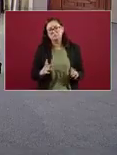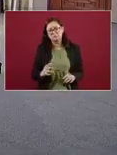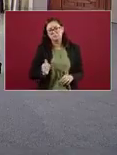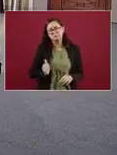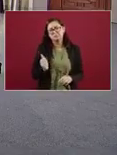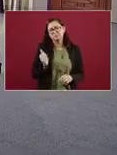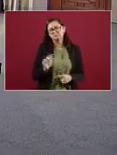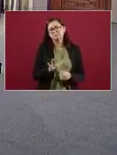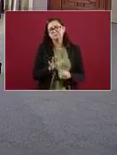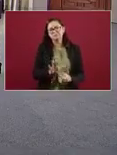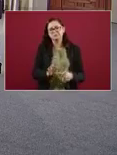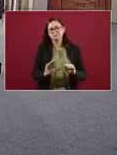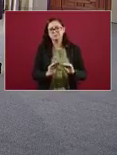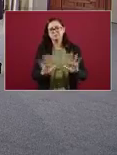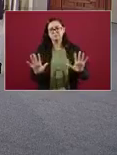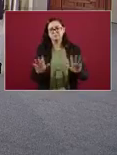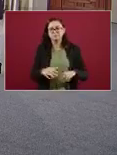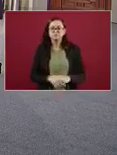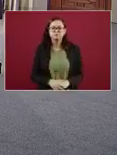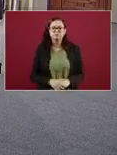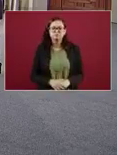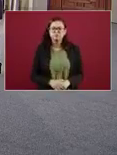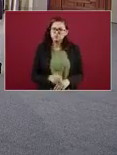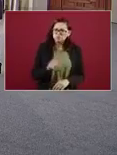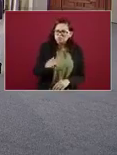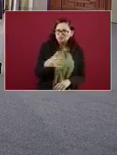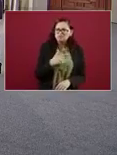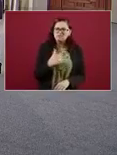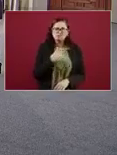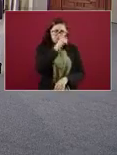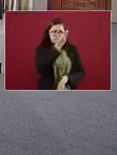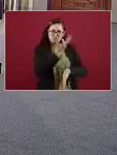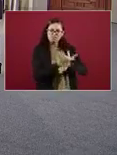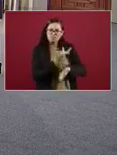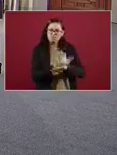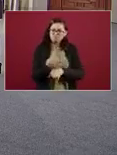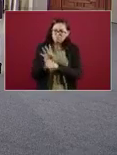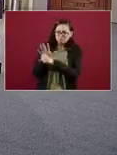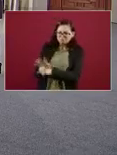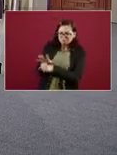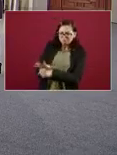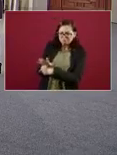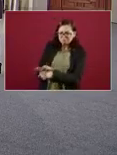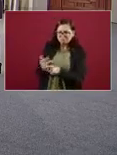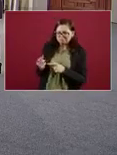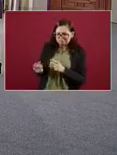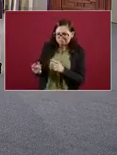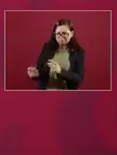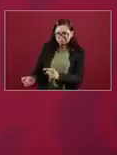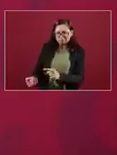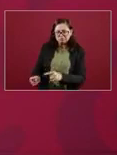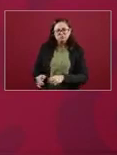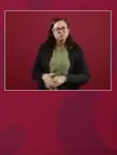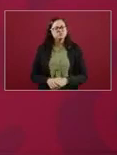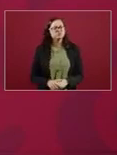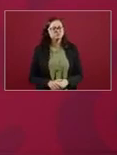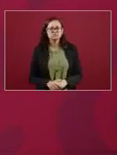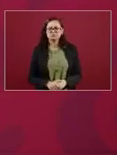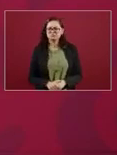en claro. ¿Pero considera que existe presión de los Estados Unidos para que sea así, no, para que vaya más rápido? No